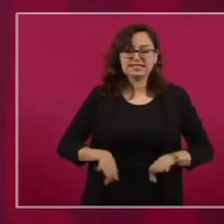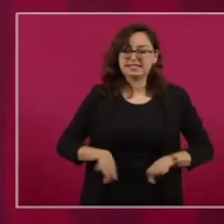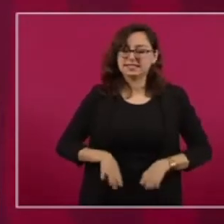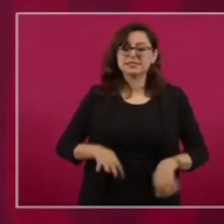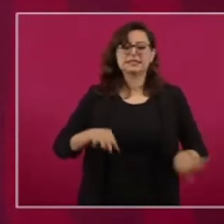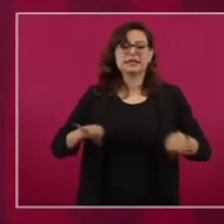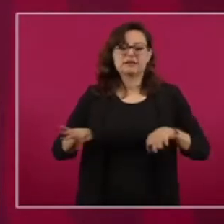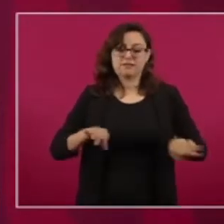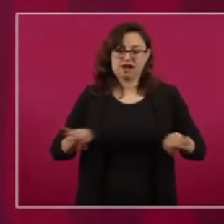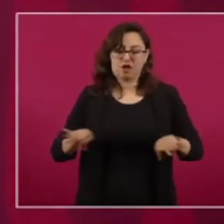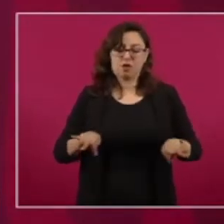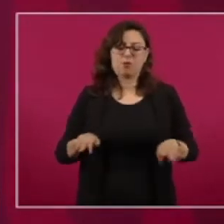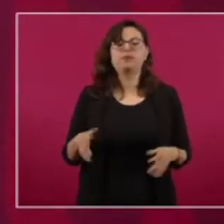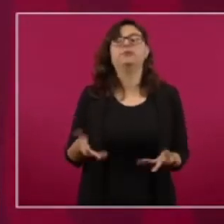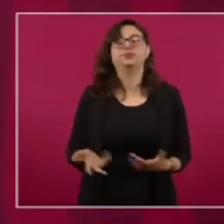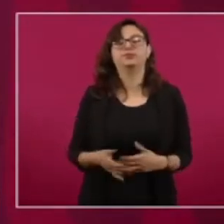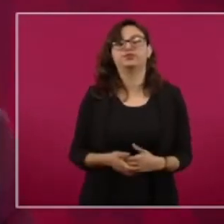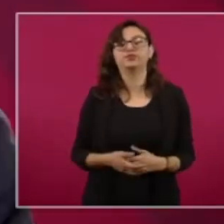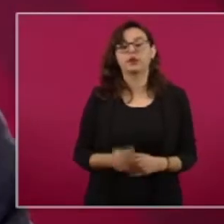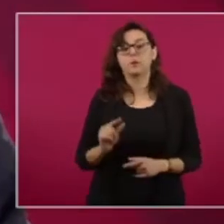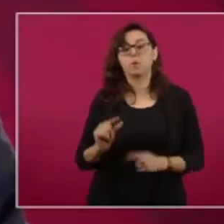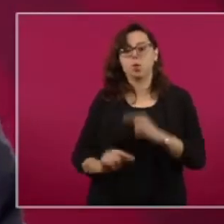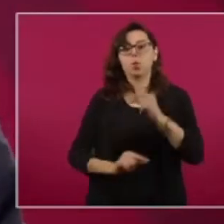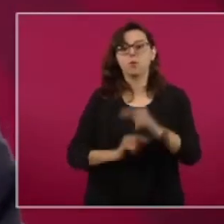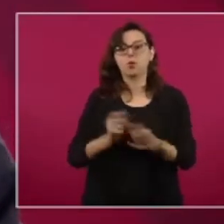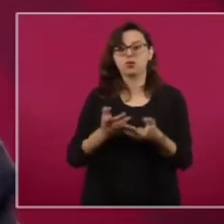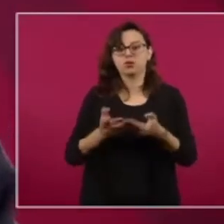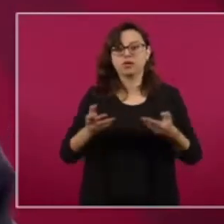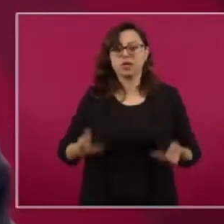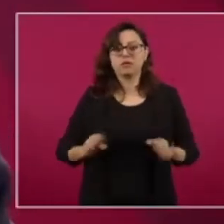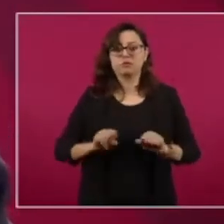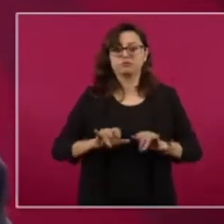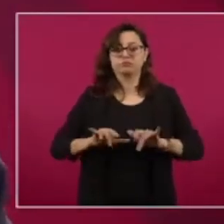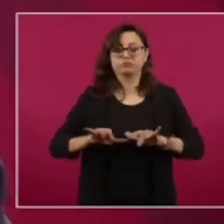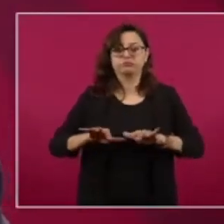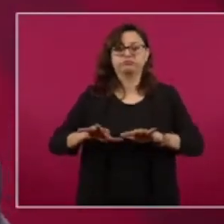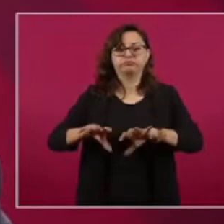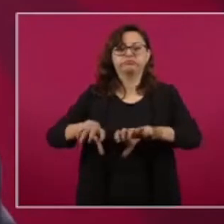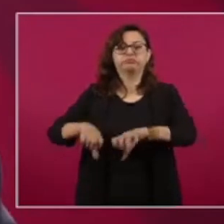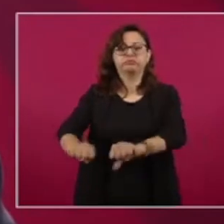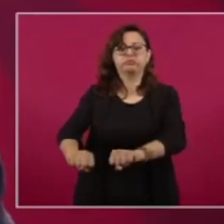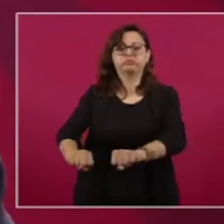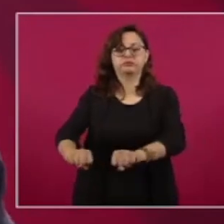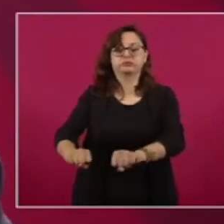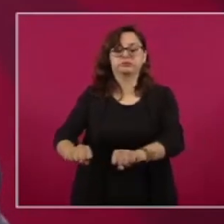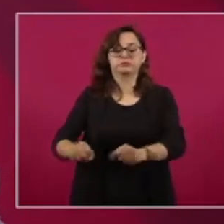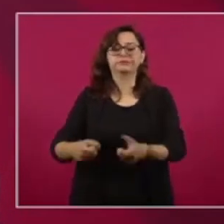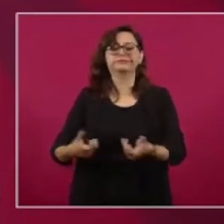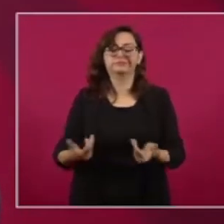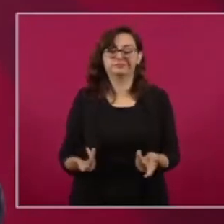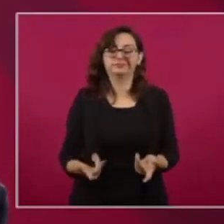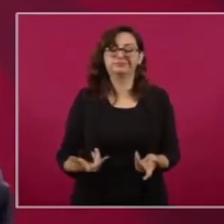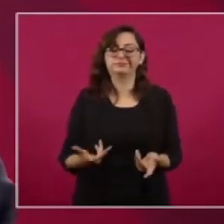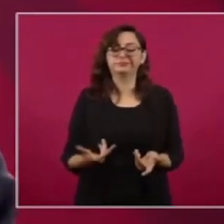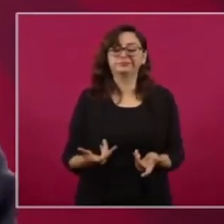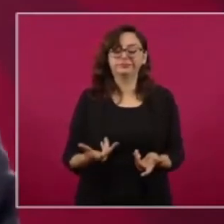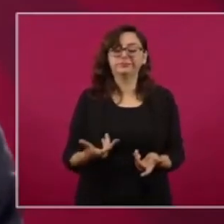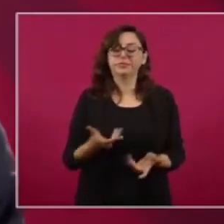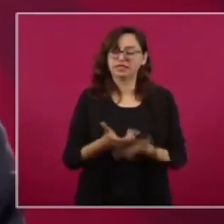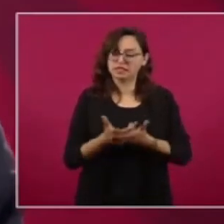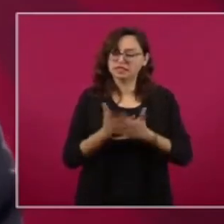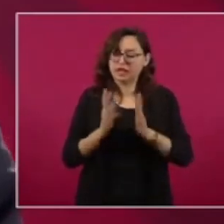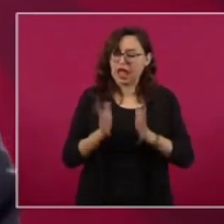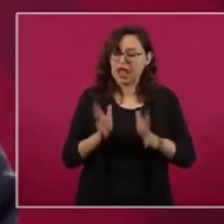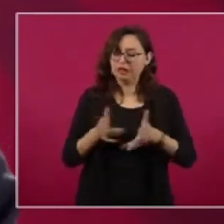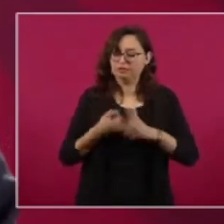Y cada vez hay más invasiones toleradas. Entonces ya estamos haciendo un